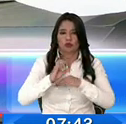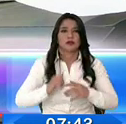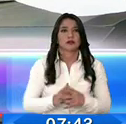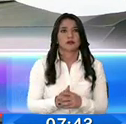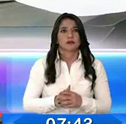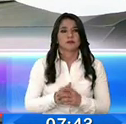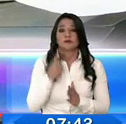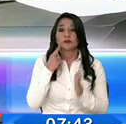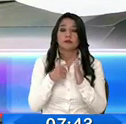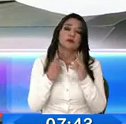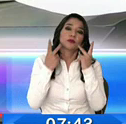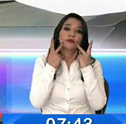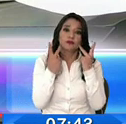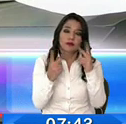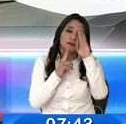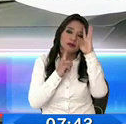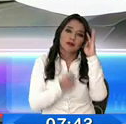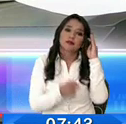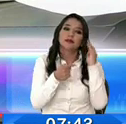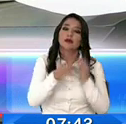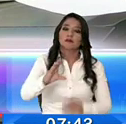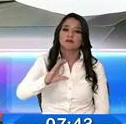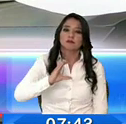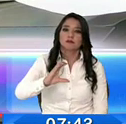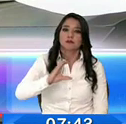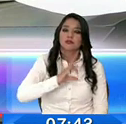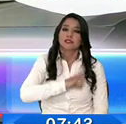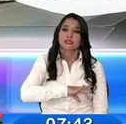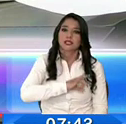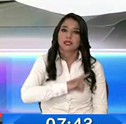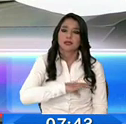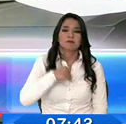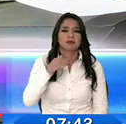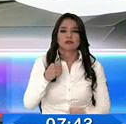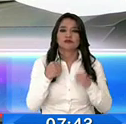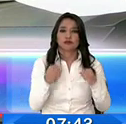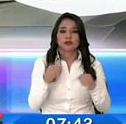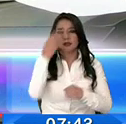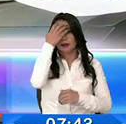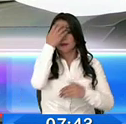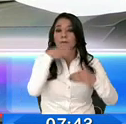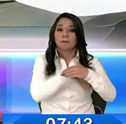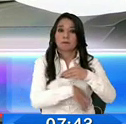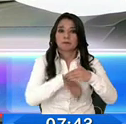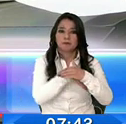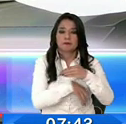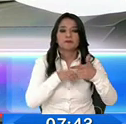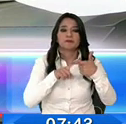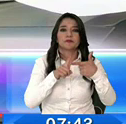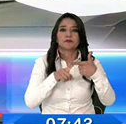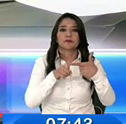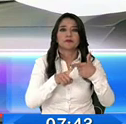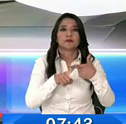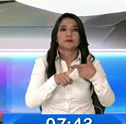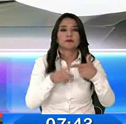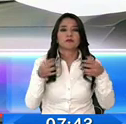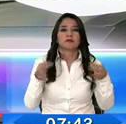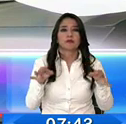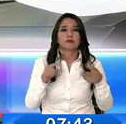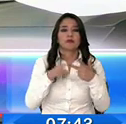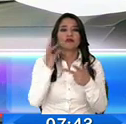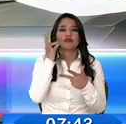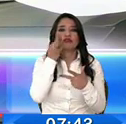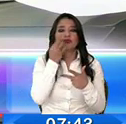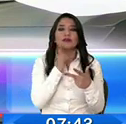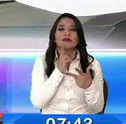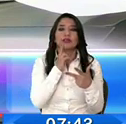usted ve realmente cuáles son los ingresos de chile los más fuertes son el minero la pasta de pulpa de papel la voluntad y el